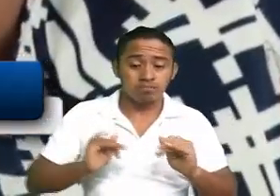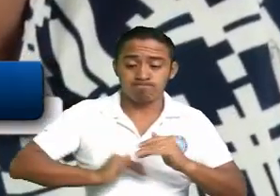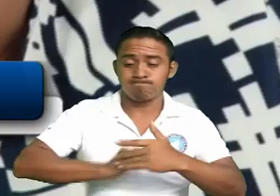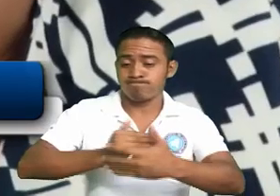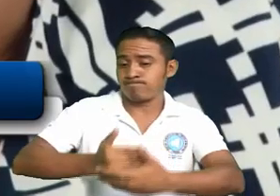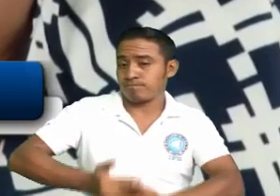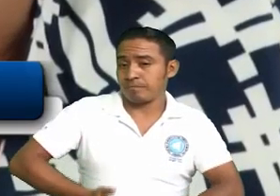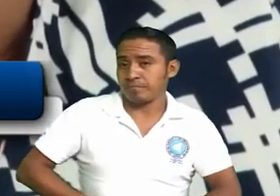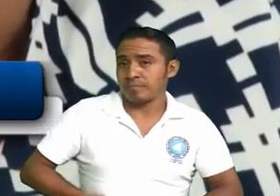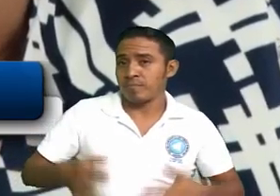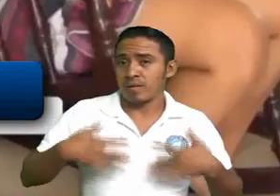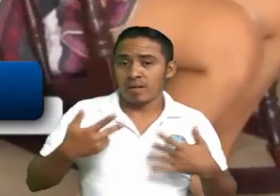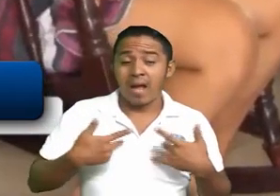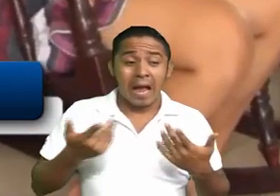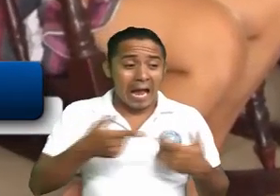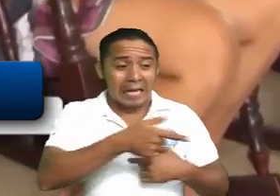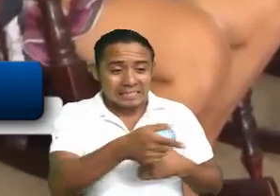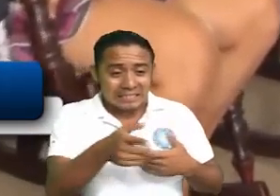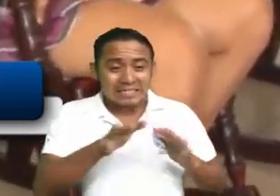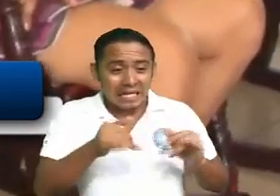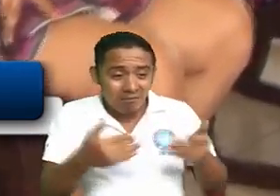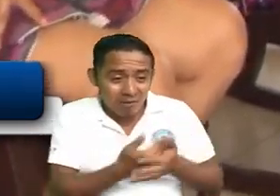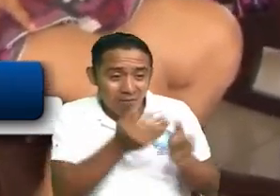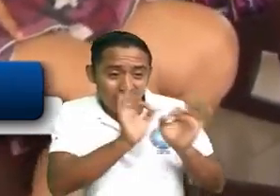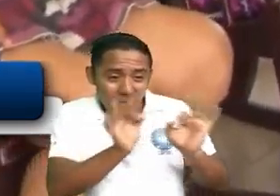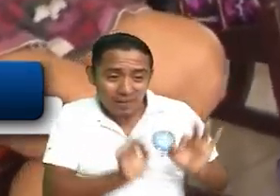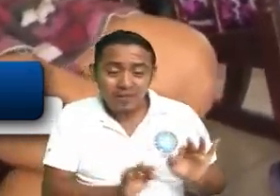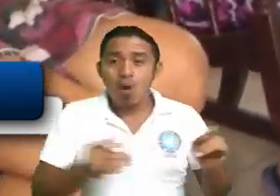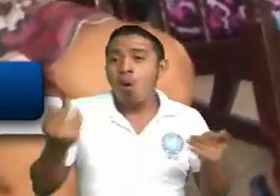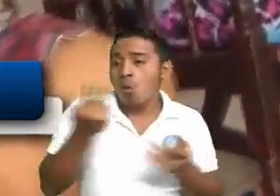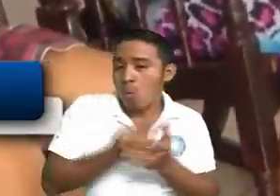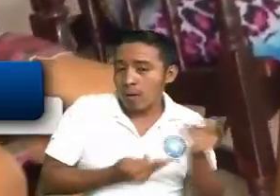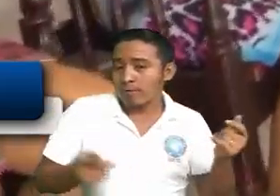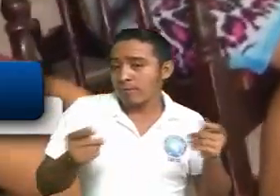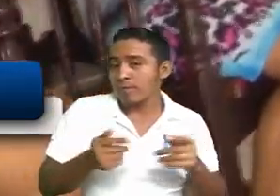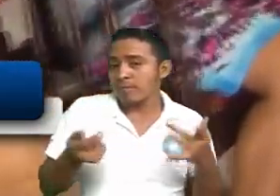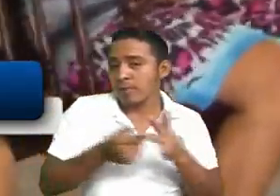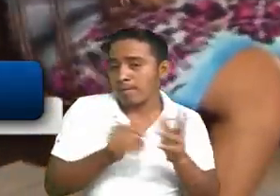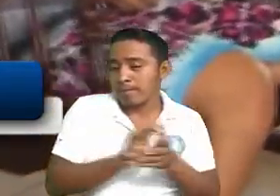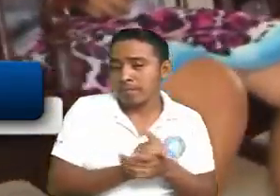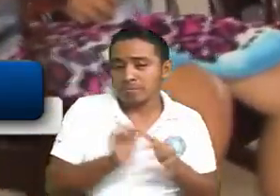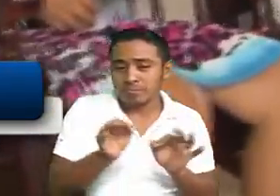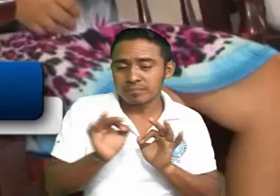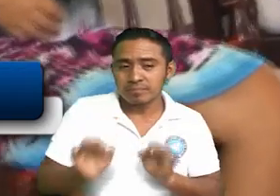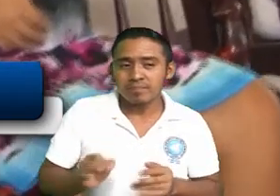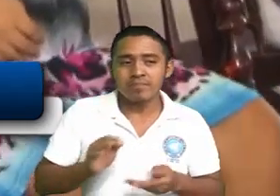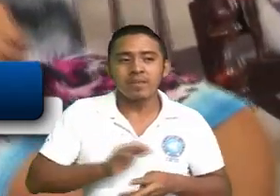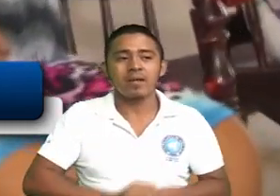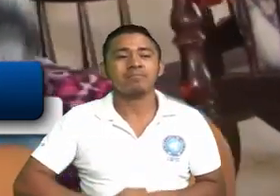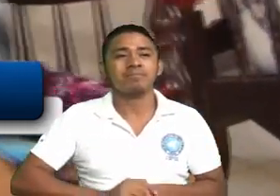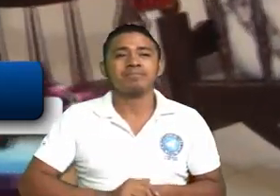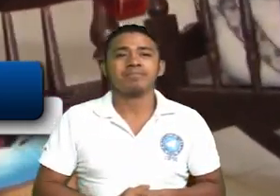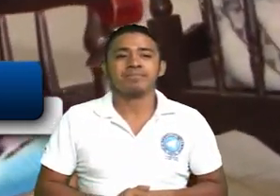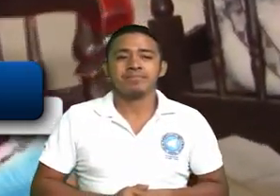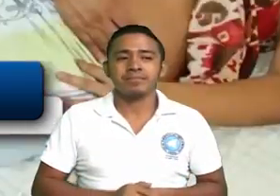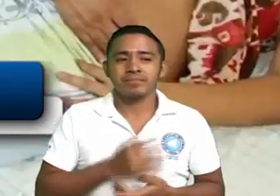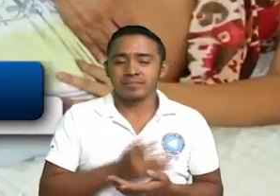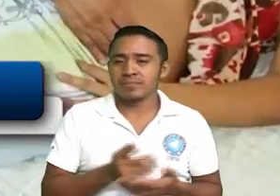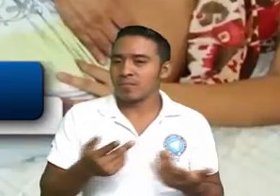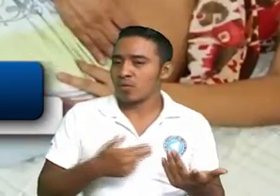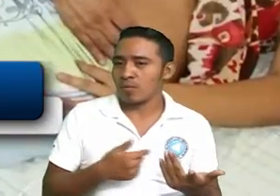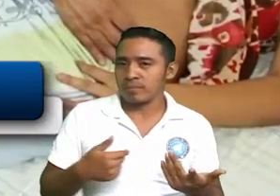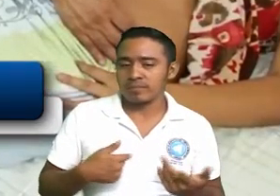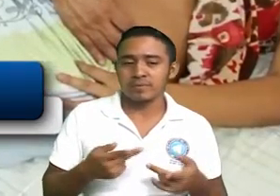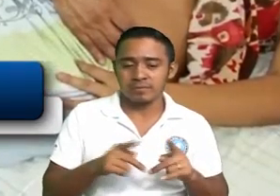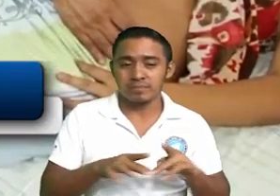Cuando se va a ser madre por primera vez. Claro que sí. Yo creo que algo bien importante es el apoyo familiar. Desde que una